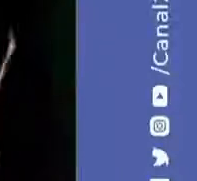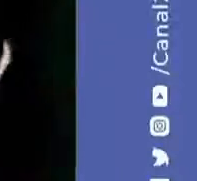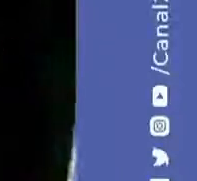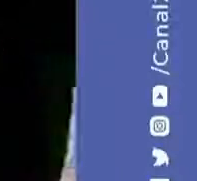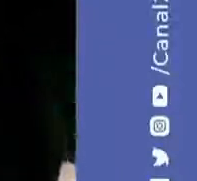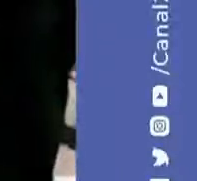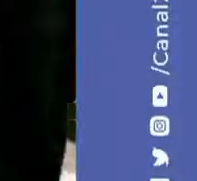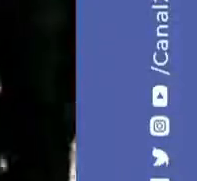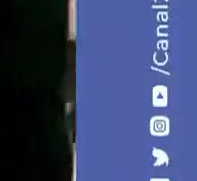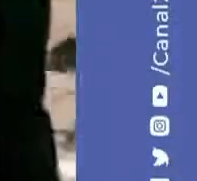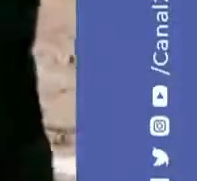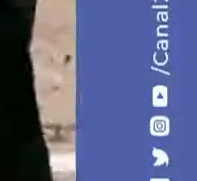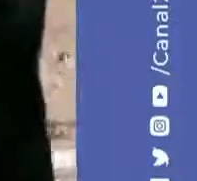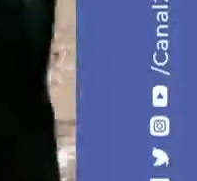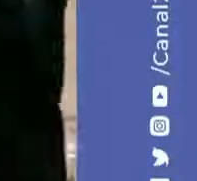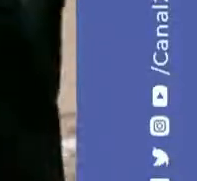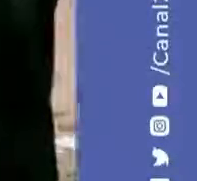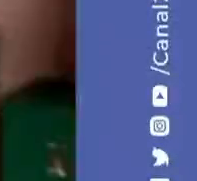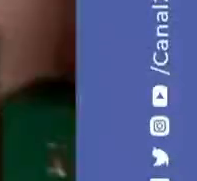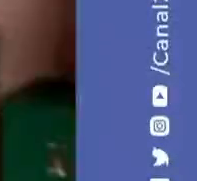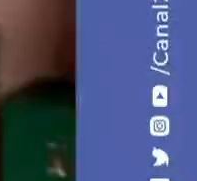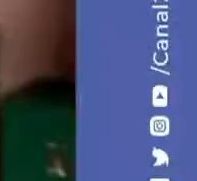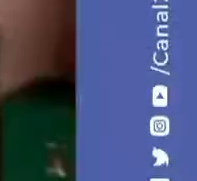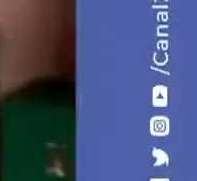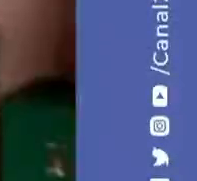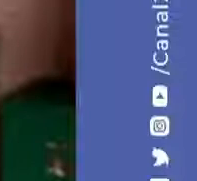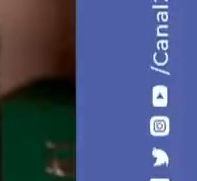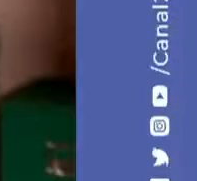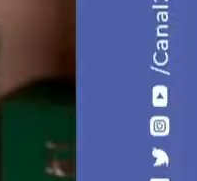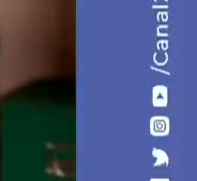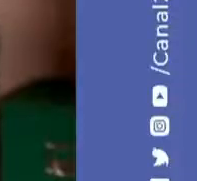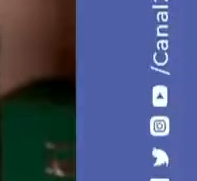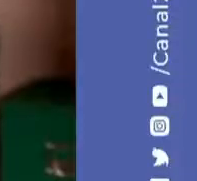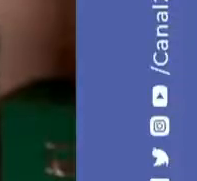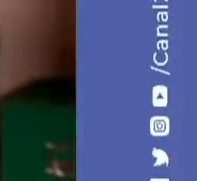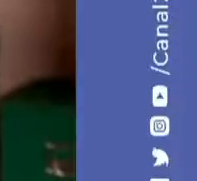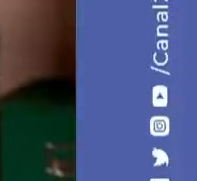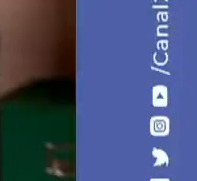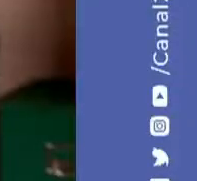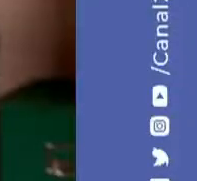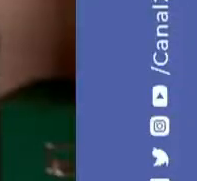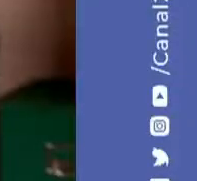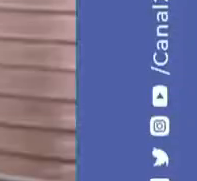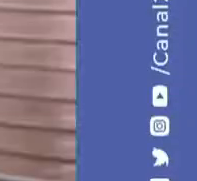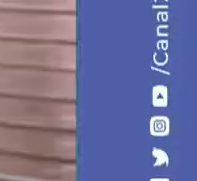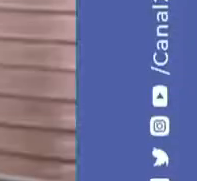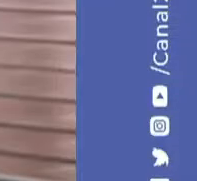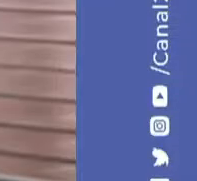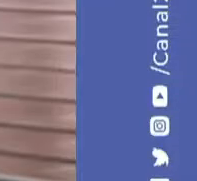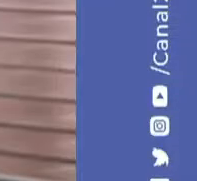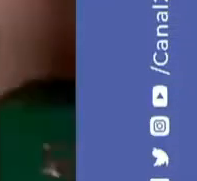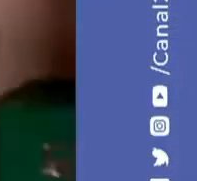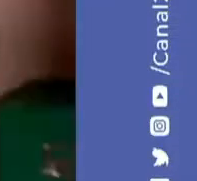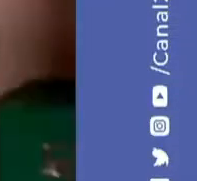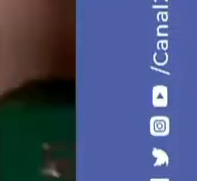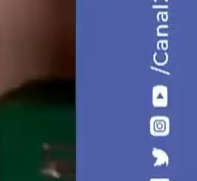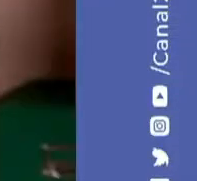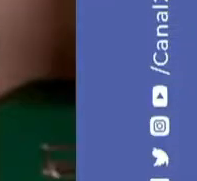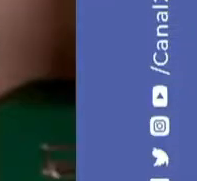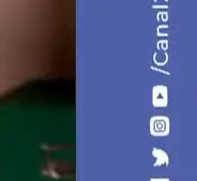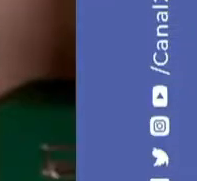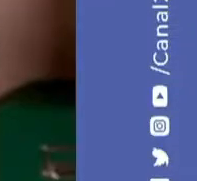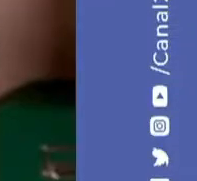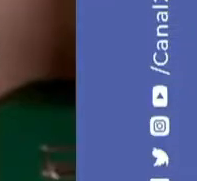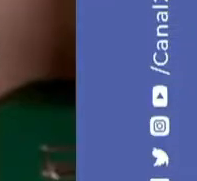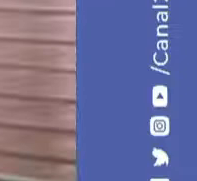que aquí aún no haya pasado nada grave. Oye, pues si hay que hacer huelga, se hace. Mire, María Jesús, se tendrán que ir, pero con una indemnización. Sí, ya. ¿Pero cuánto va a dar? Pues lo que diga el convenio.